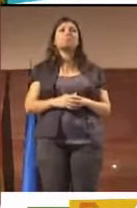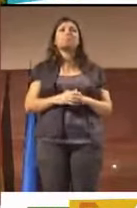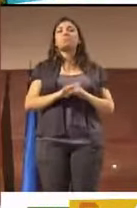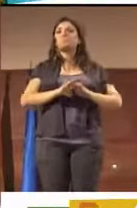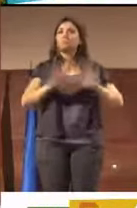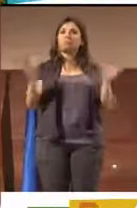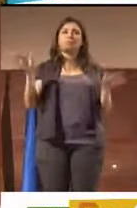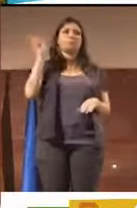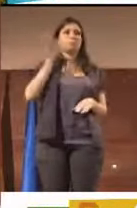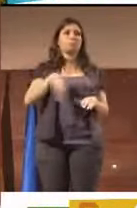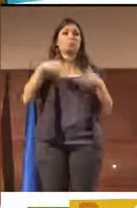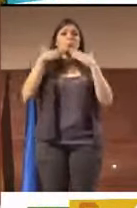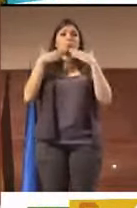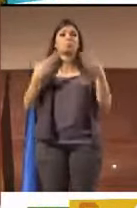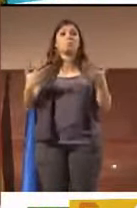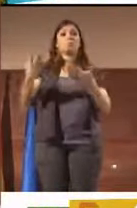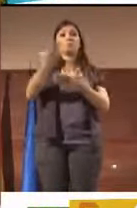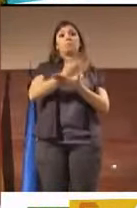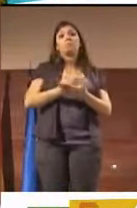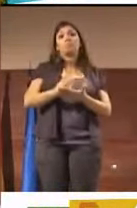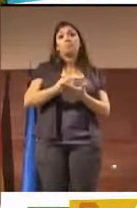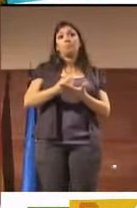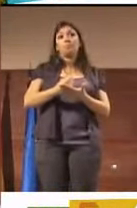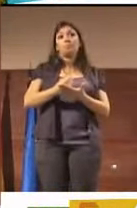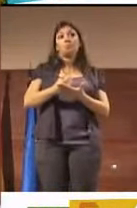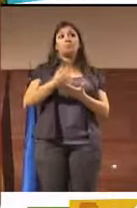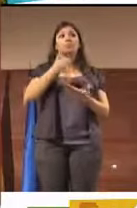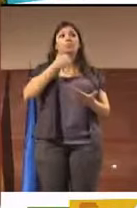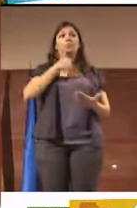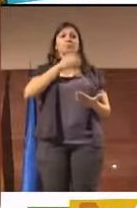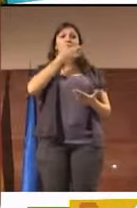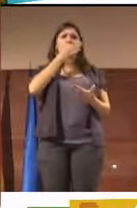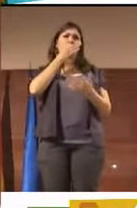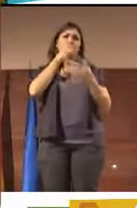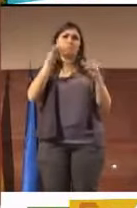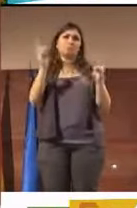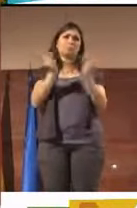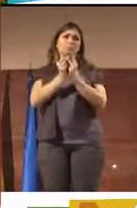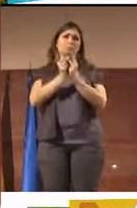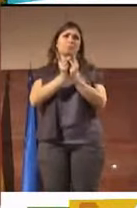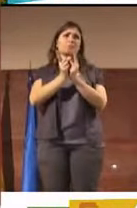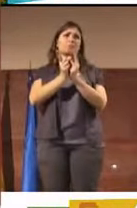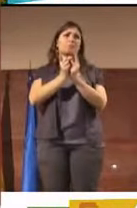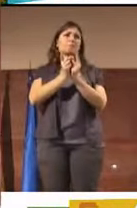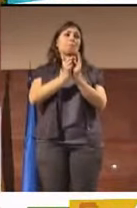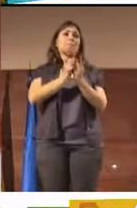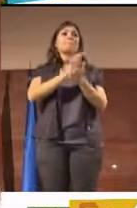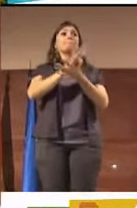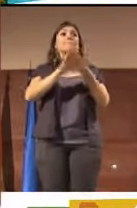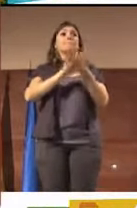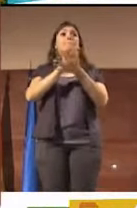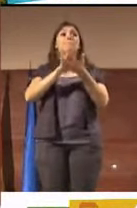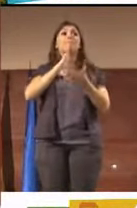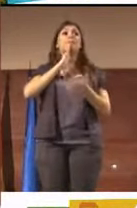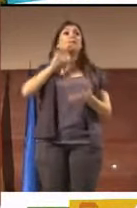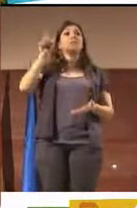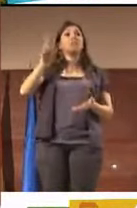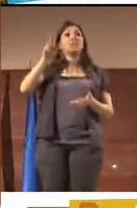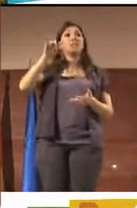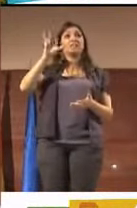Bueno, insisto, muchas gracias a todos y voy a hacer una breve exposición. Hablaba Reyes